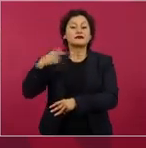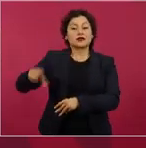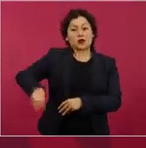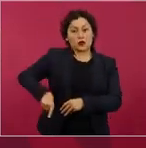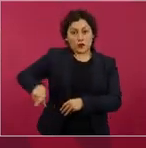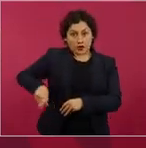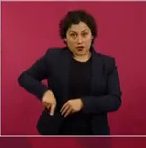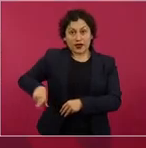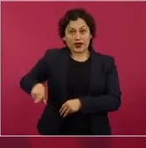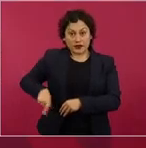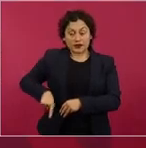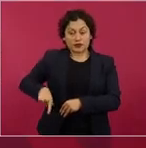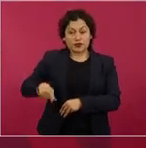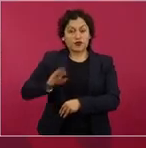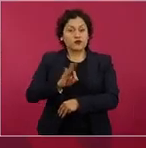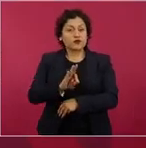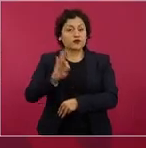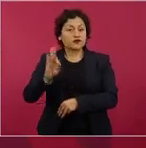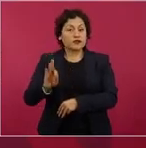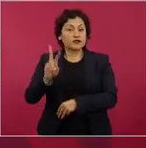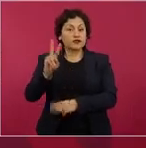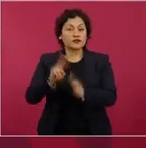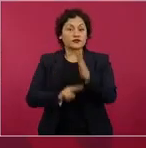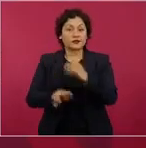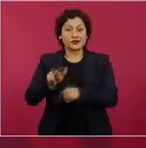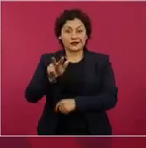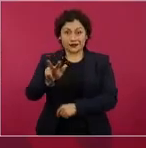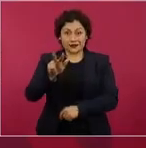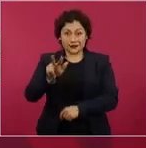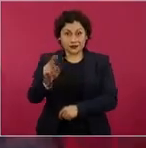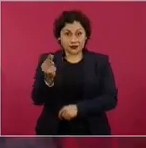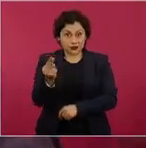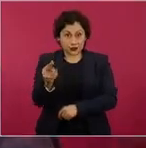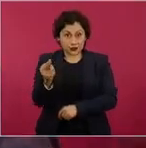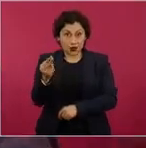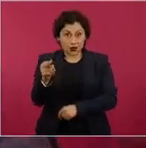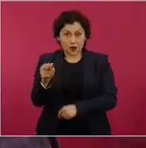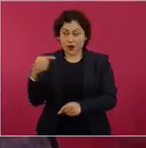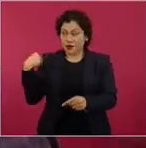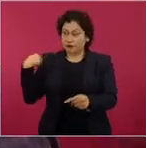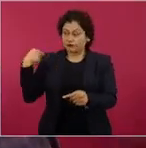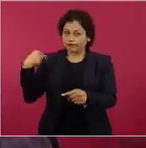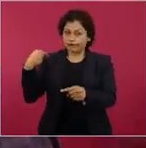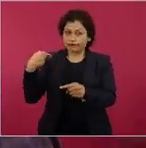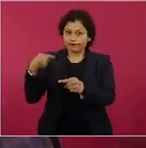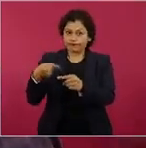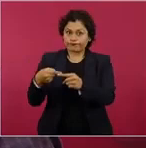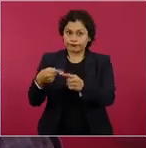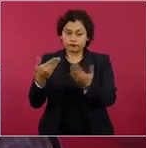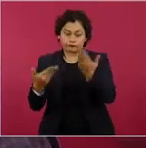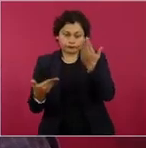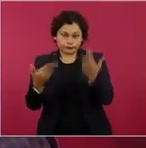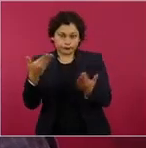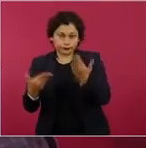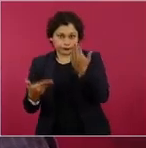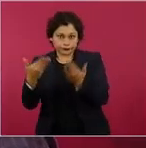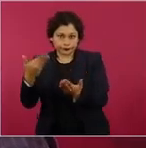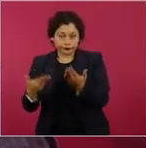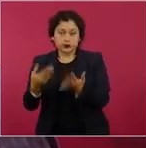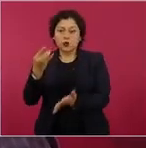particularmente en noviembre del 2018, y solamente ha venido incrementándose